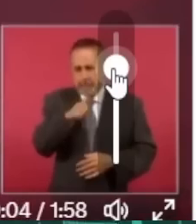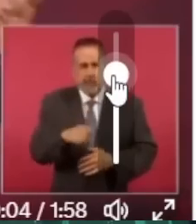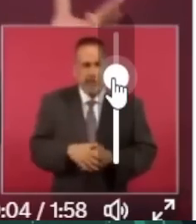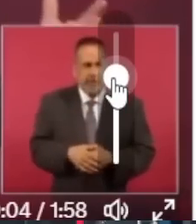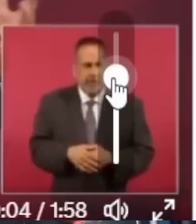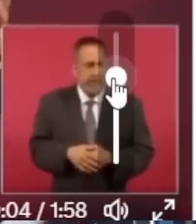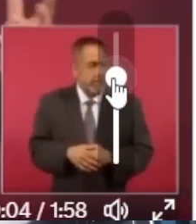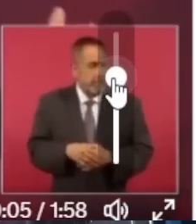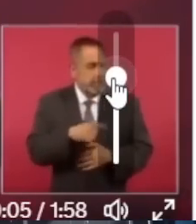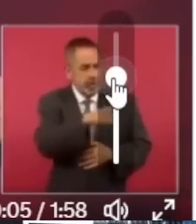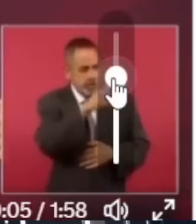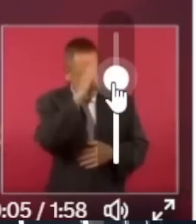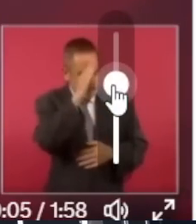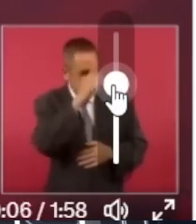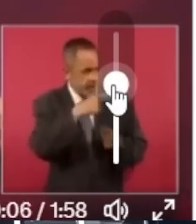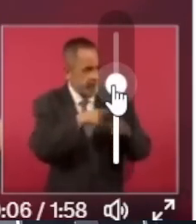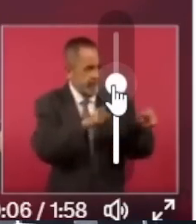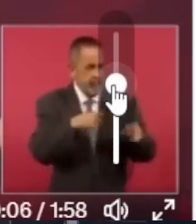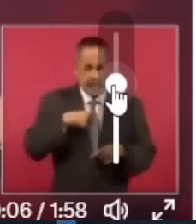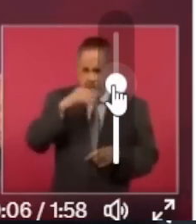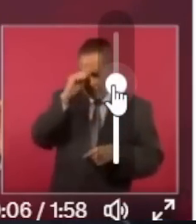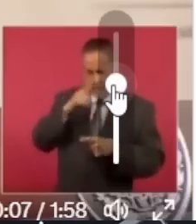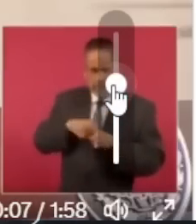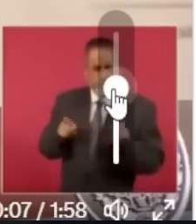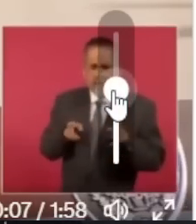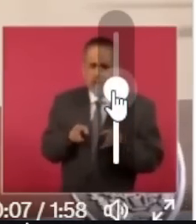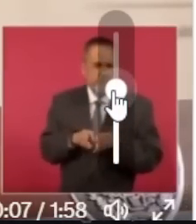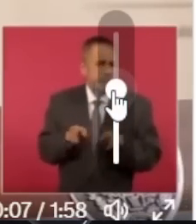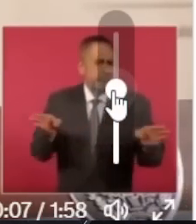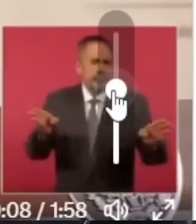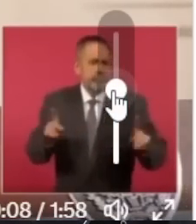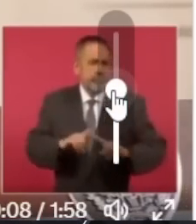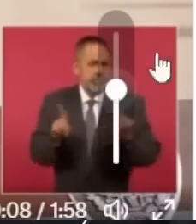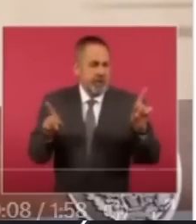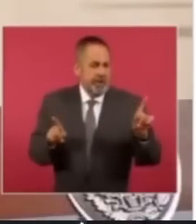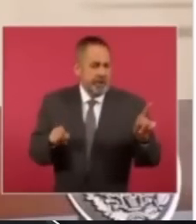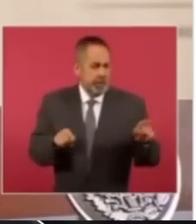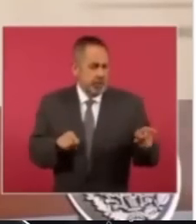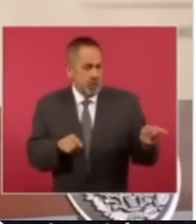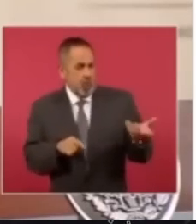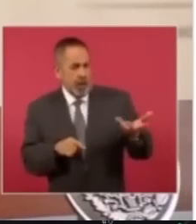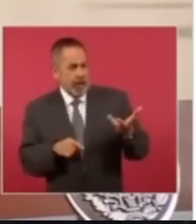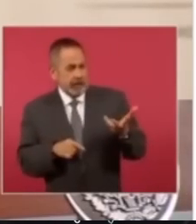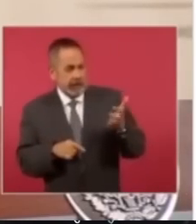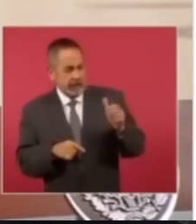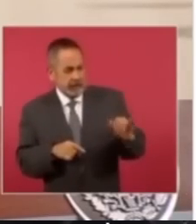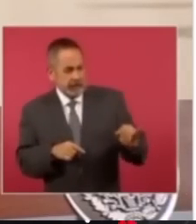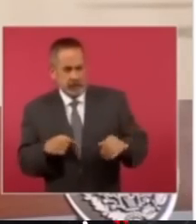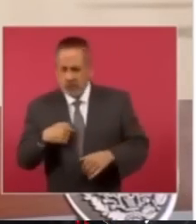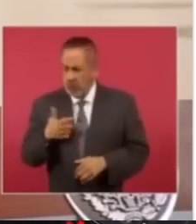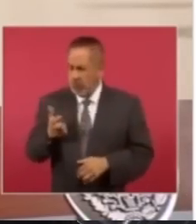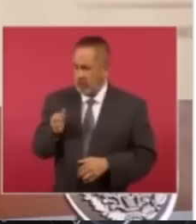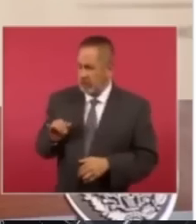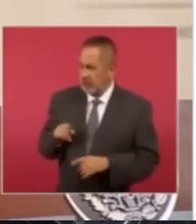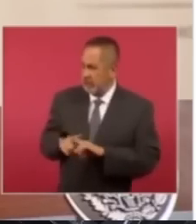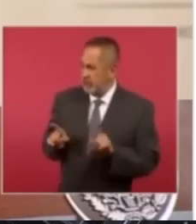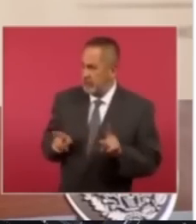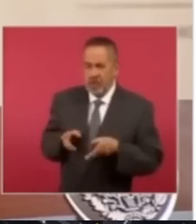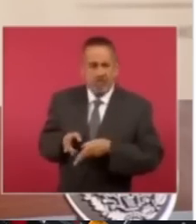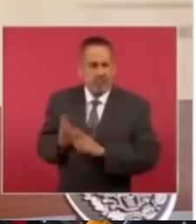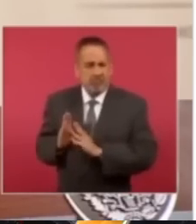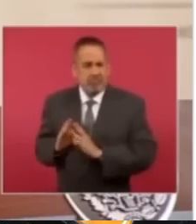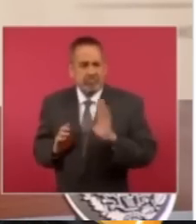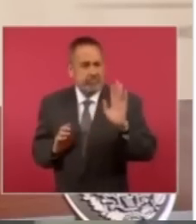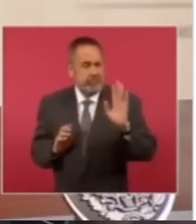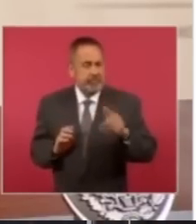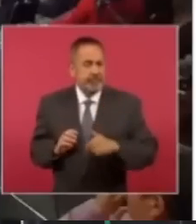tenemos dos formas, pues, de pensar y de actuar. Y nosotros sí